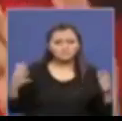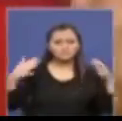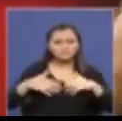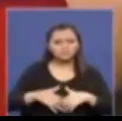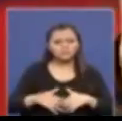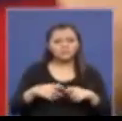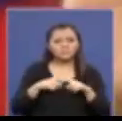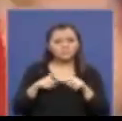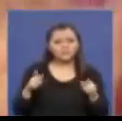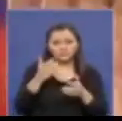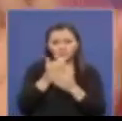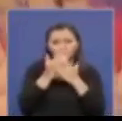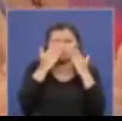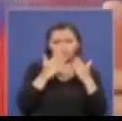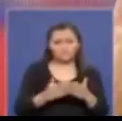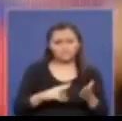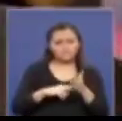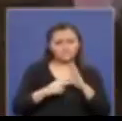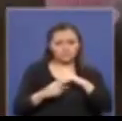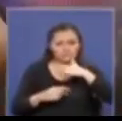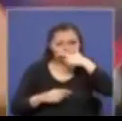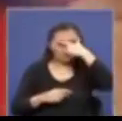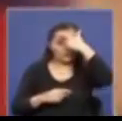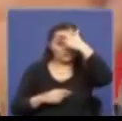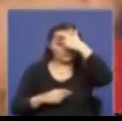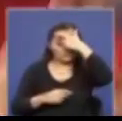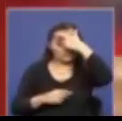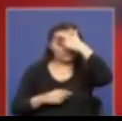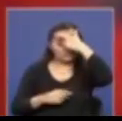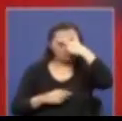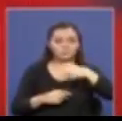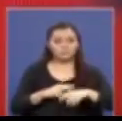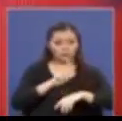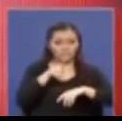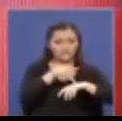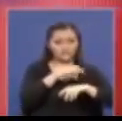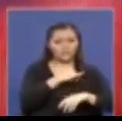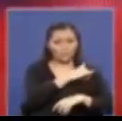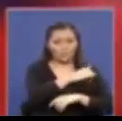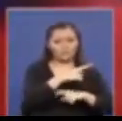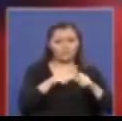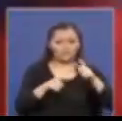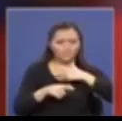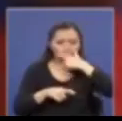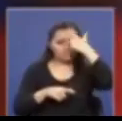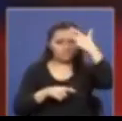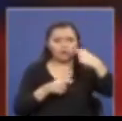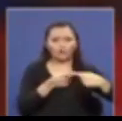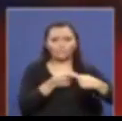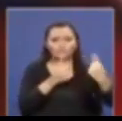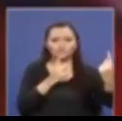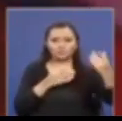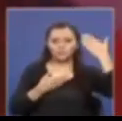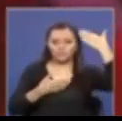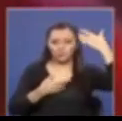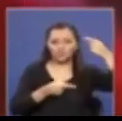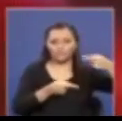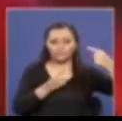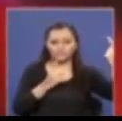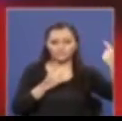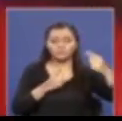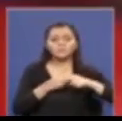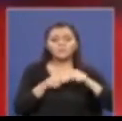Carchi. Pero hay economistas que dan vergüenza ajena, ¿no? En verdad son opositores políticos y dicen cualquier barbaridad. El problema se llama dolarización. No